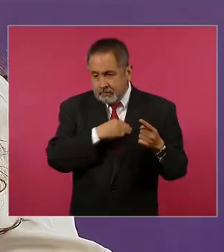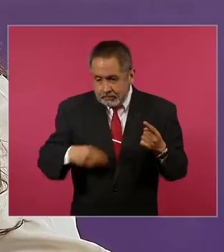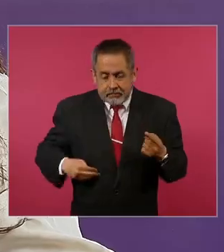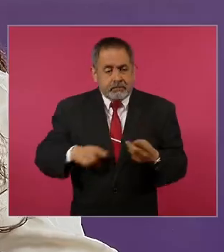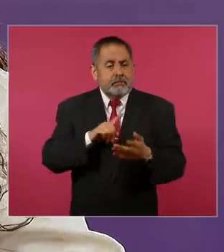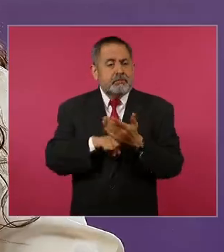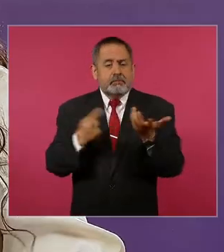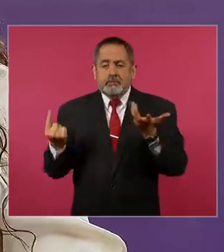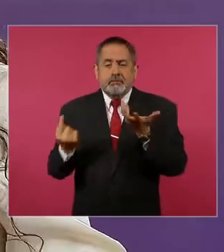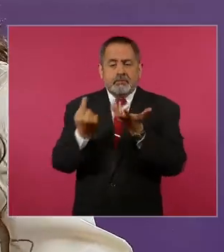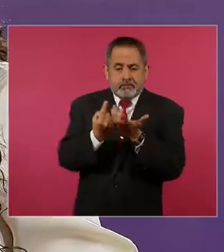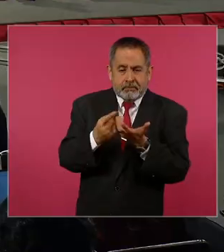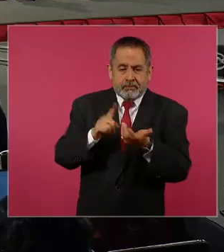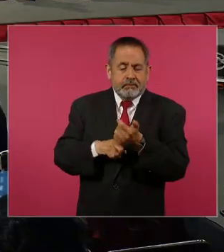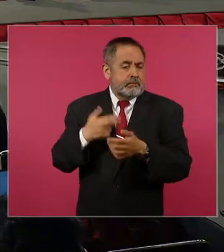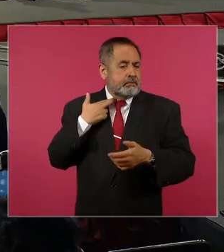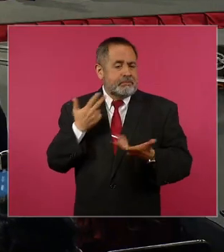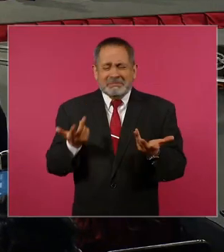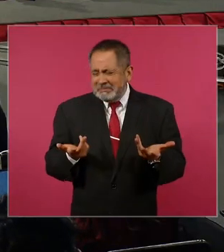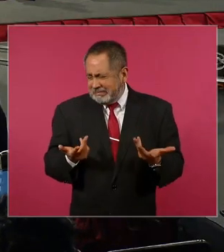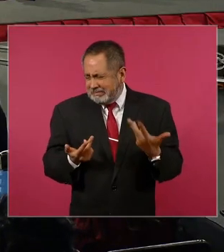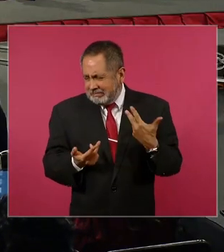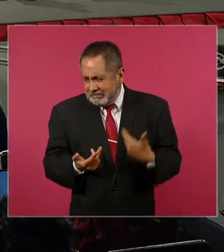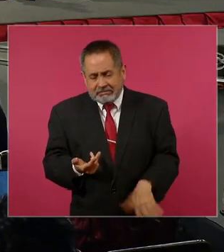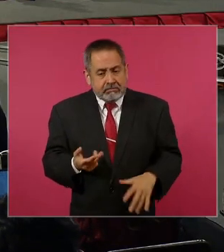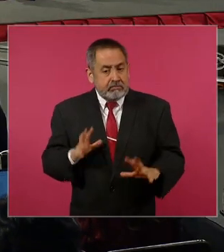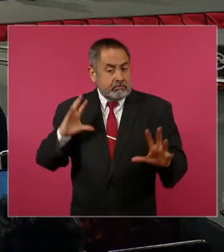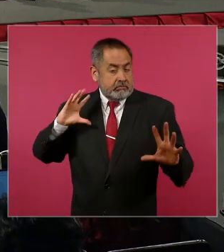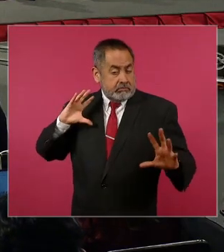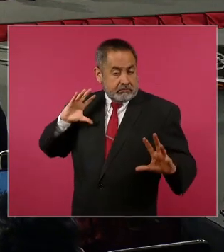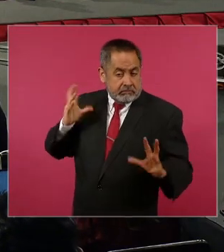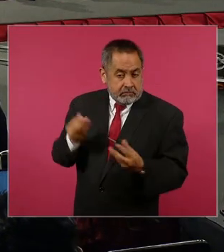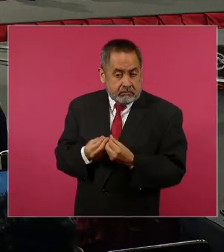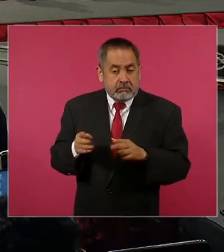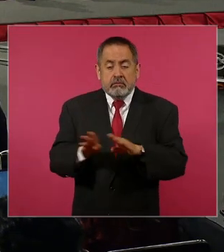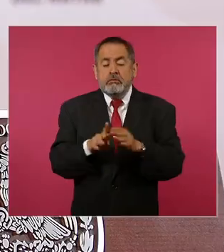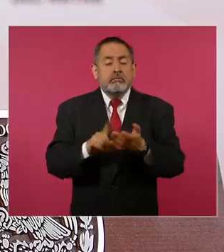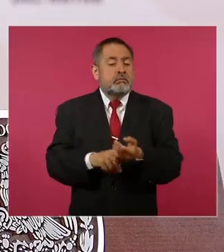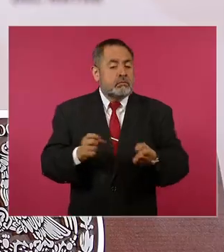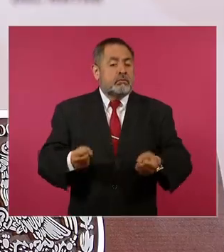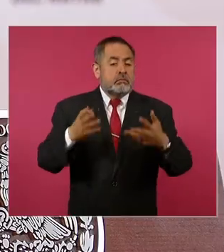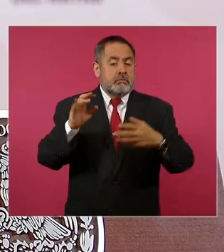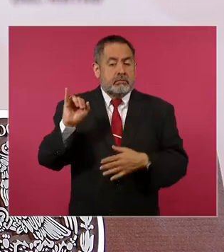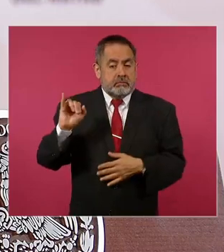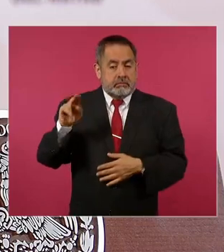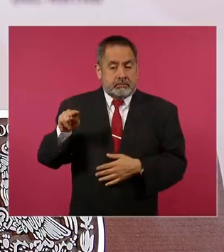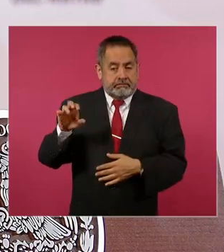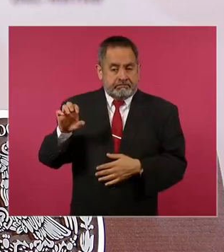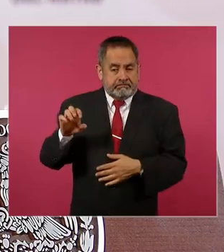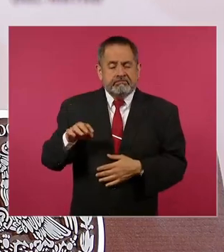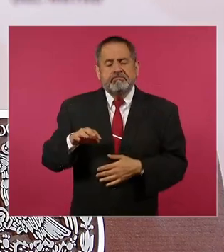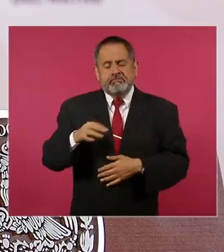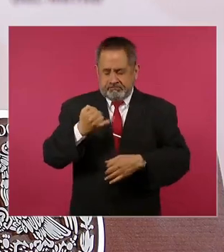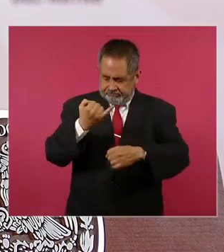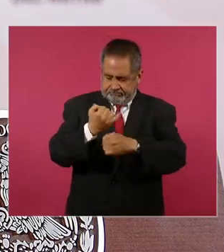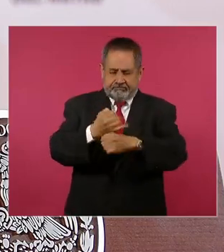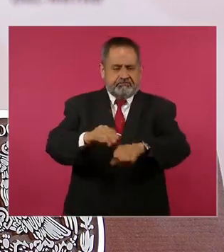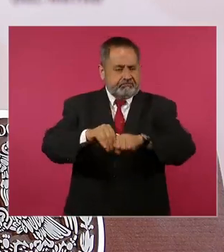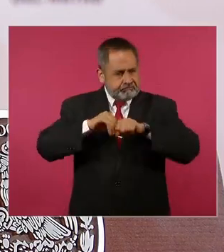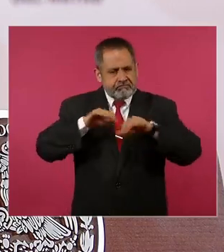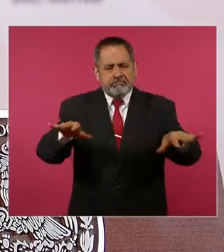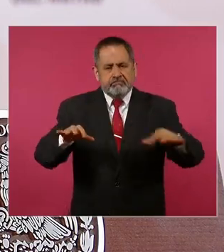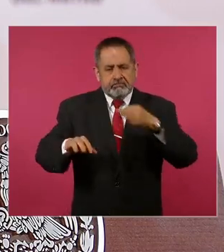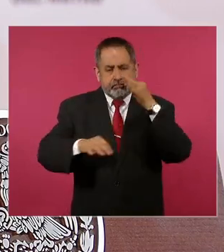regidurías. Al día de hoy, con estos resultados emitidos por el INE, podemos informar